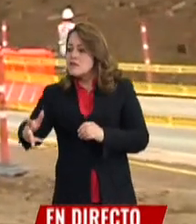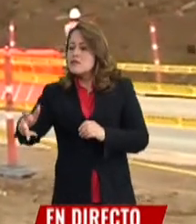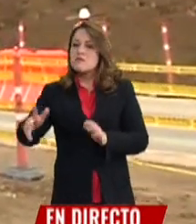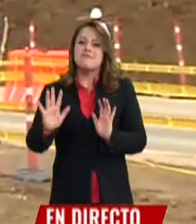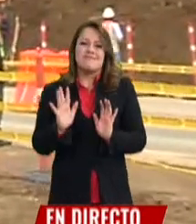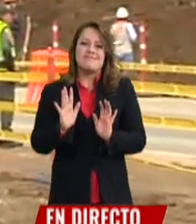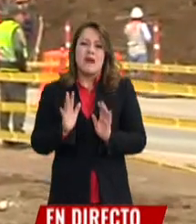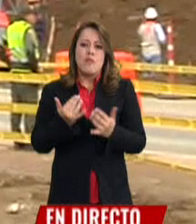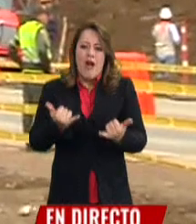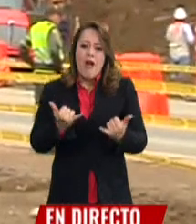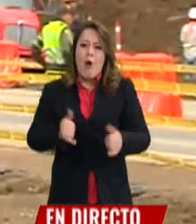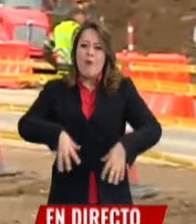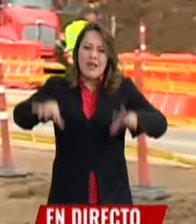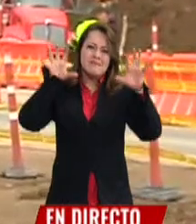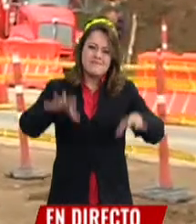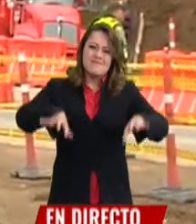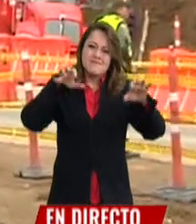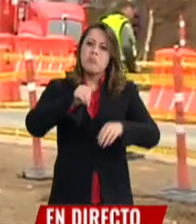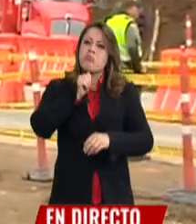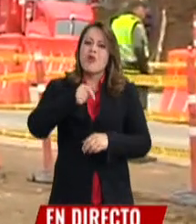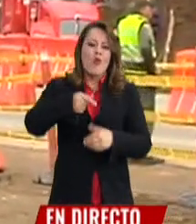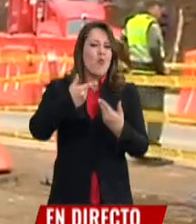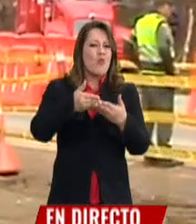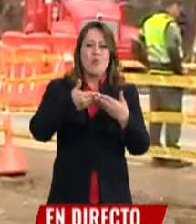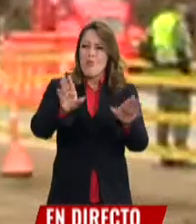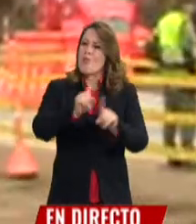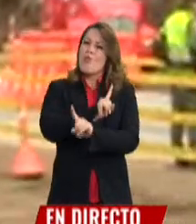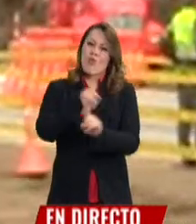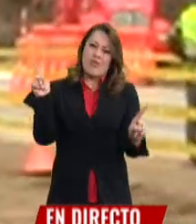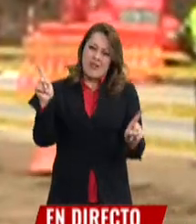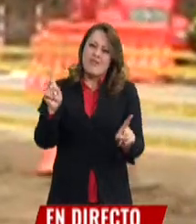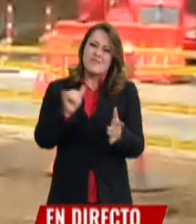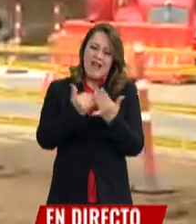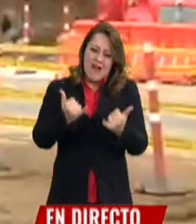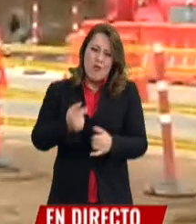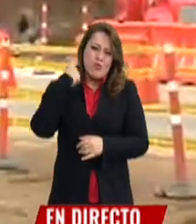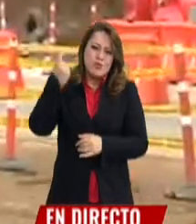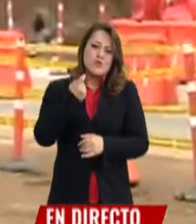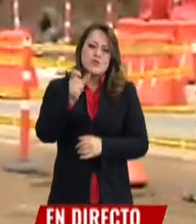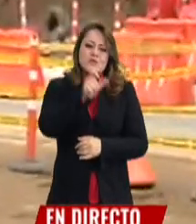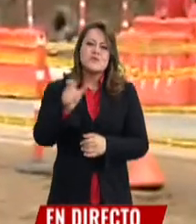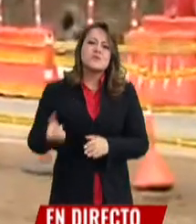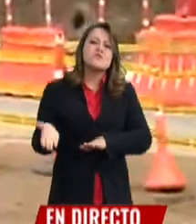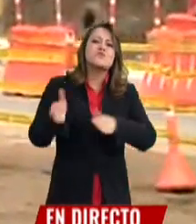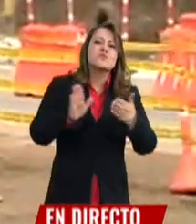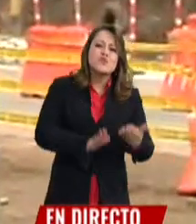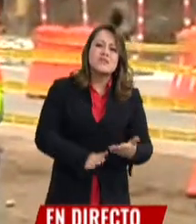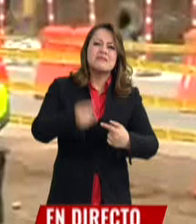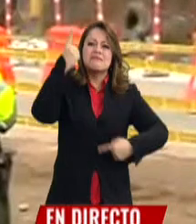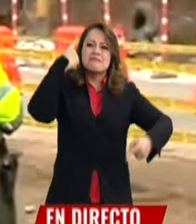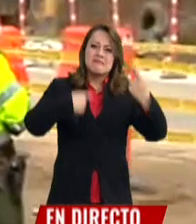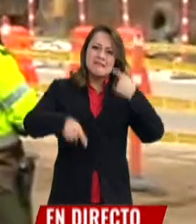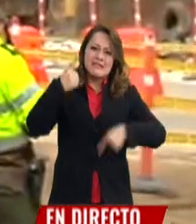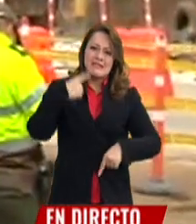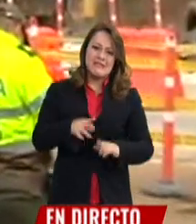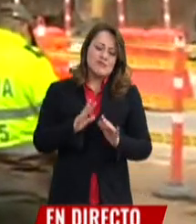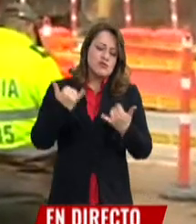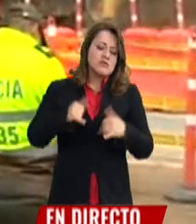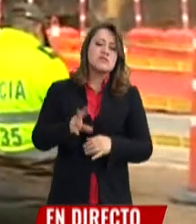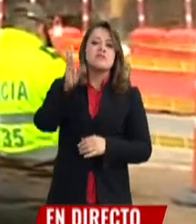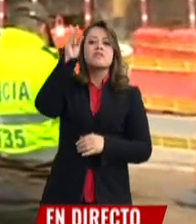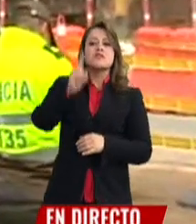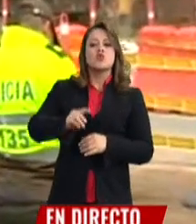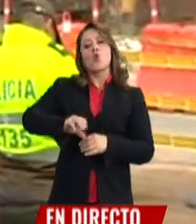fuerte, neblina o por las condiciones de los trabajos que se vienen haciendo sobre el deslizamiento, que el PMU tome la decisión